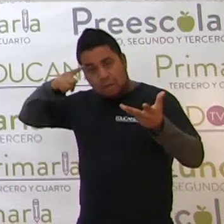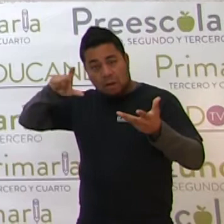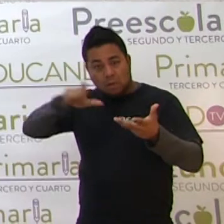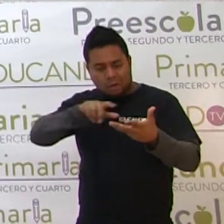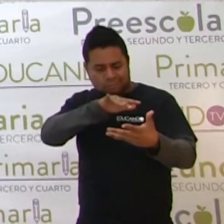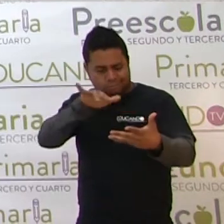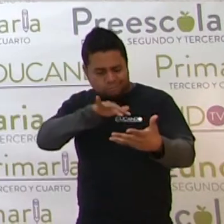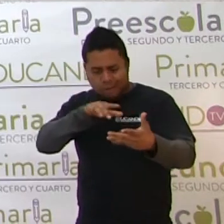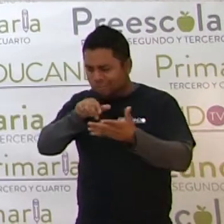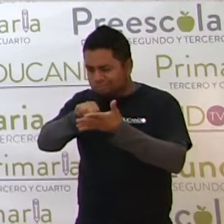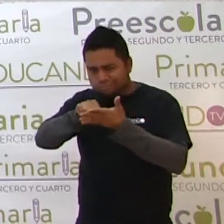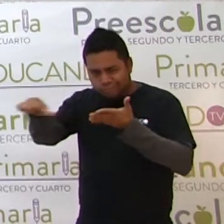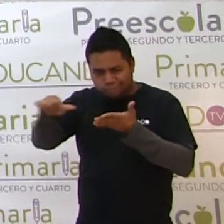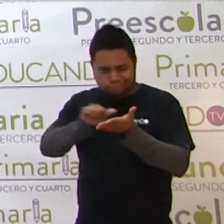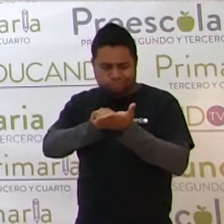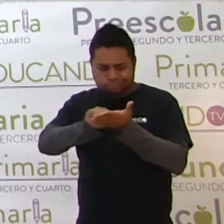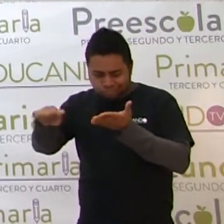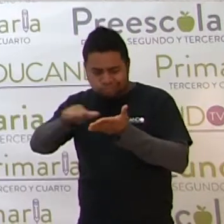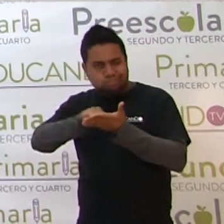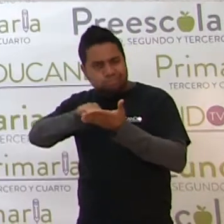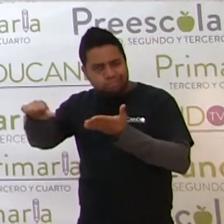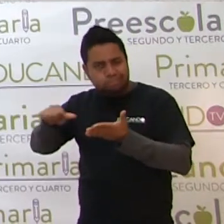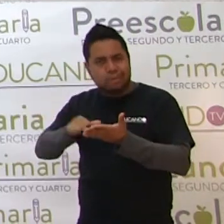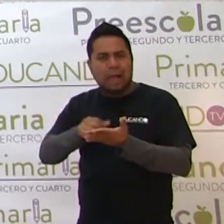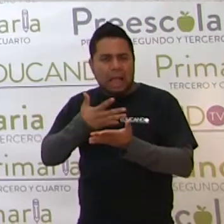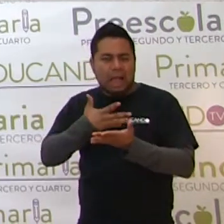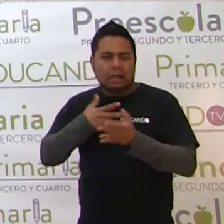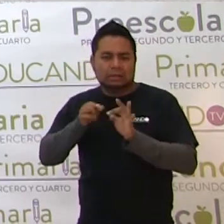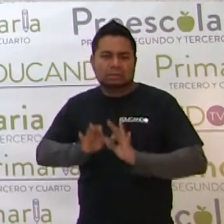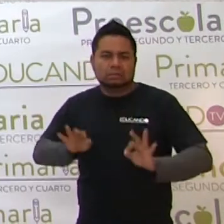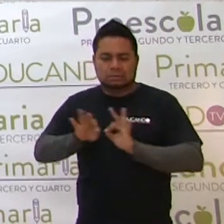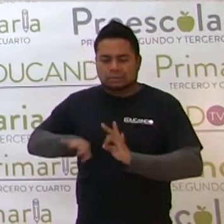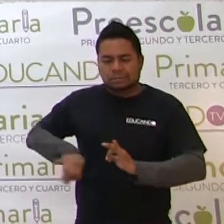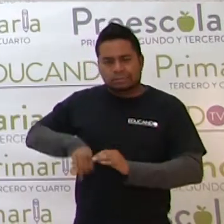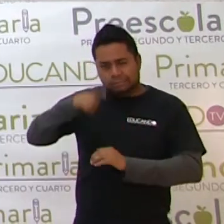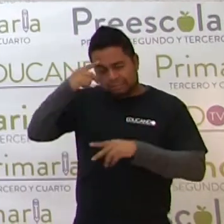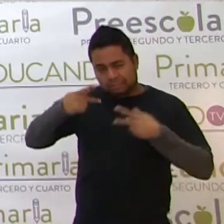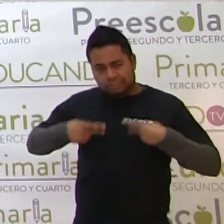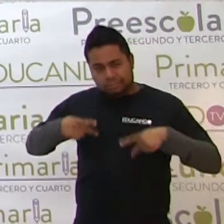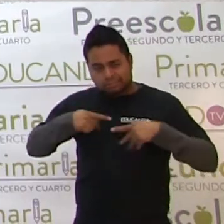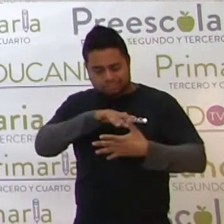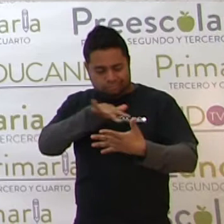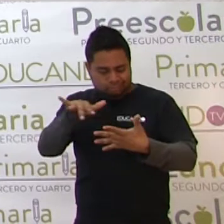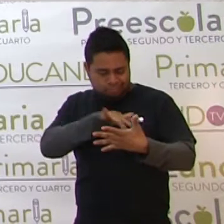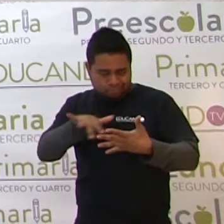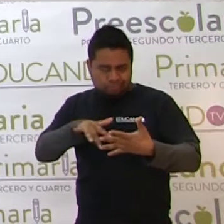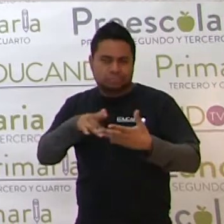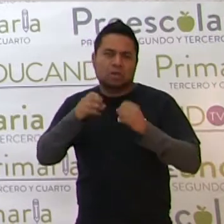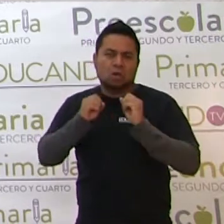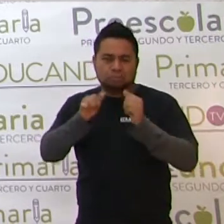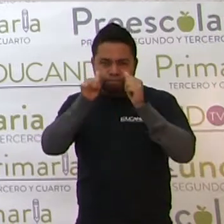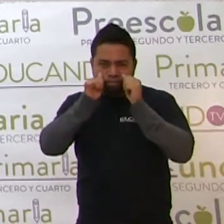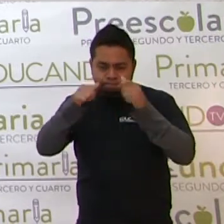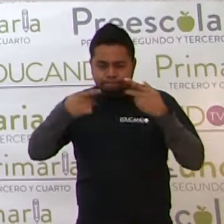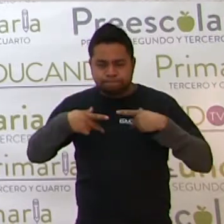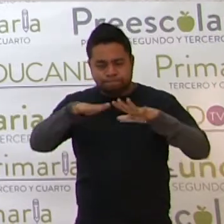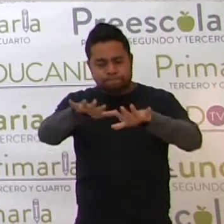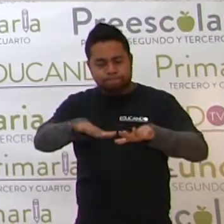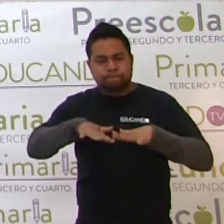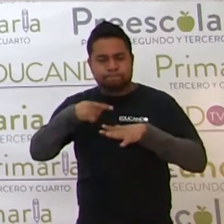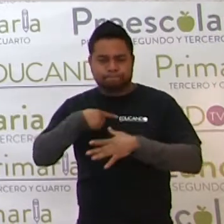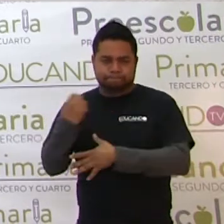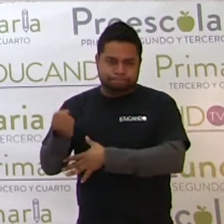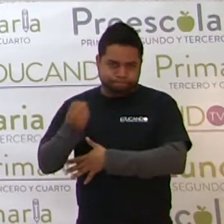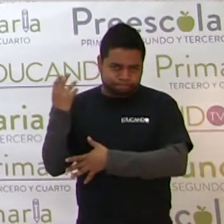depurando tengamos lo suficiente que les pueda ir llamando la atención a nuestros compañeros o al público al que nos vamos